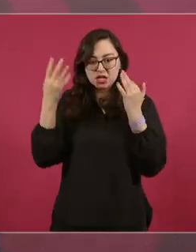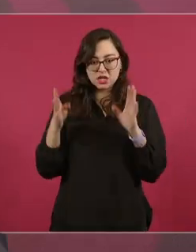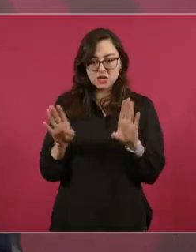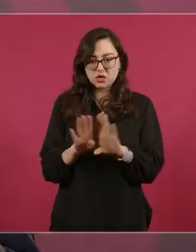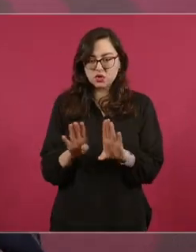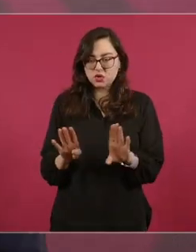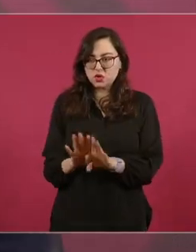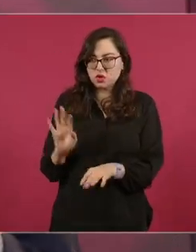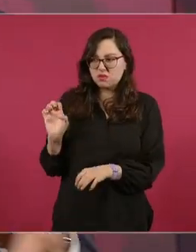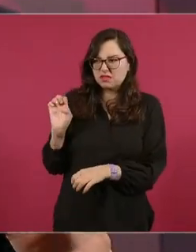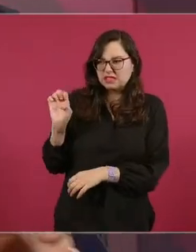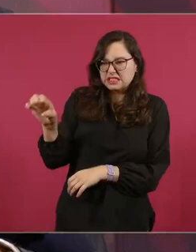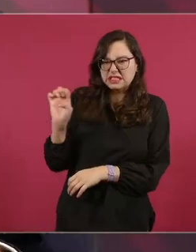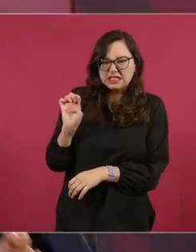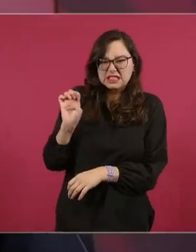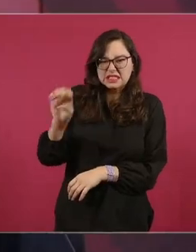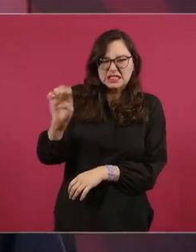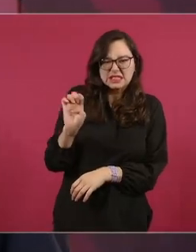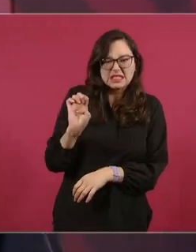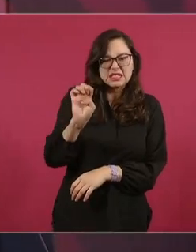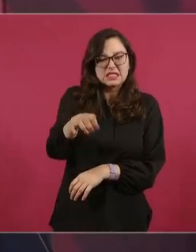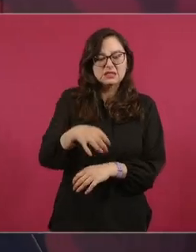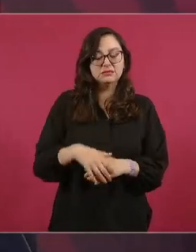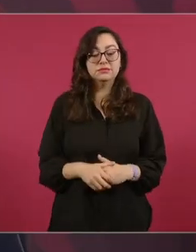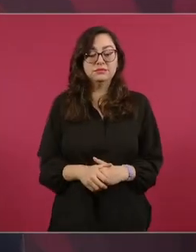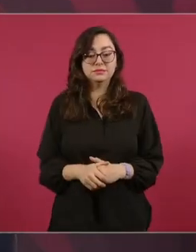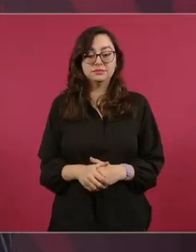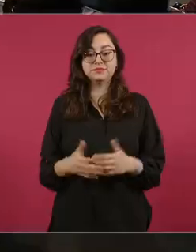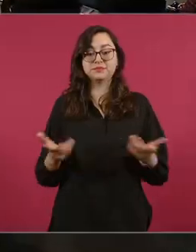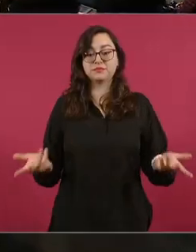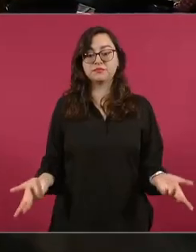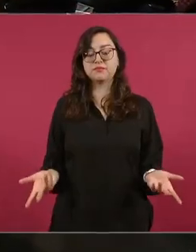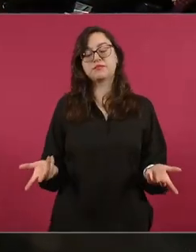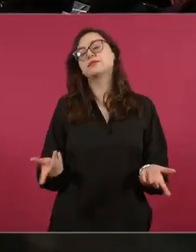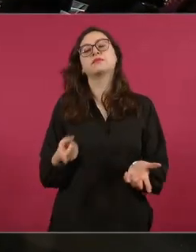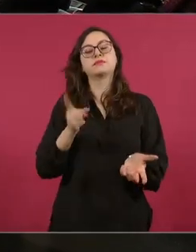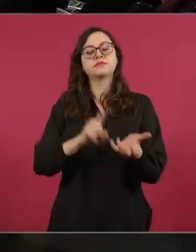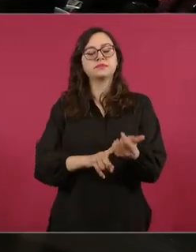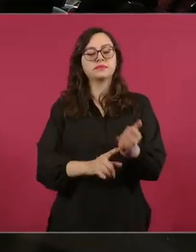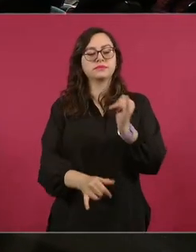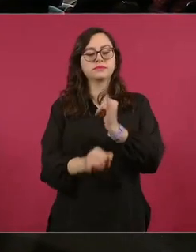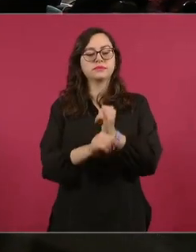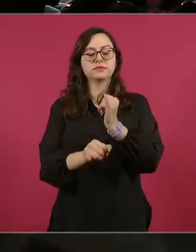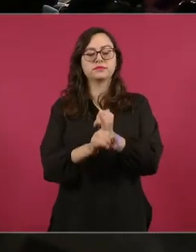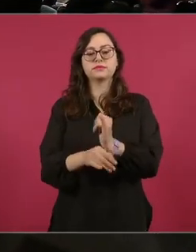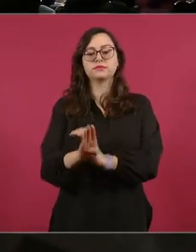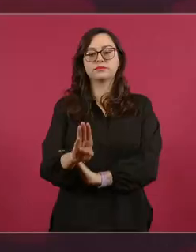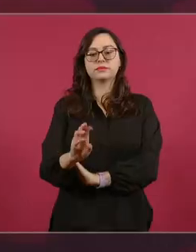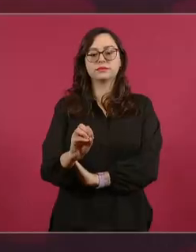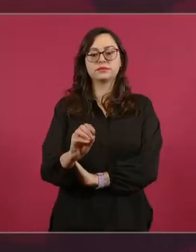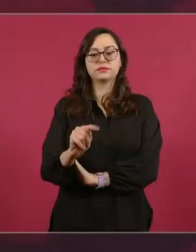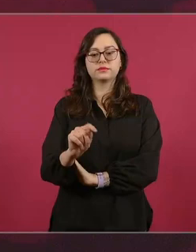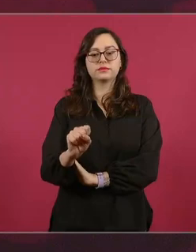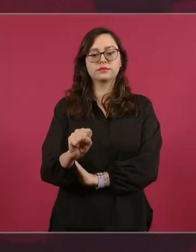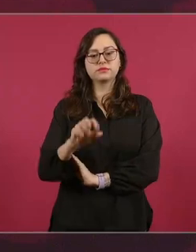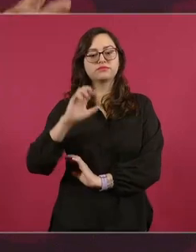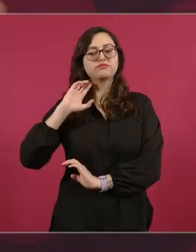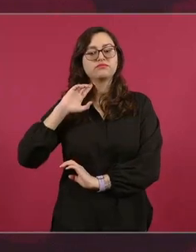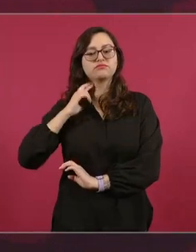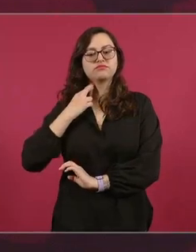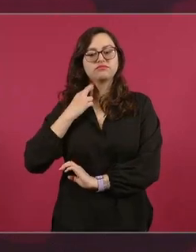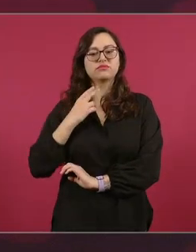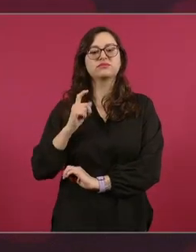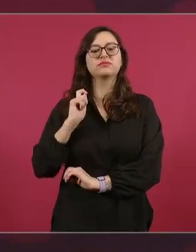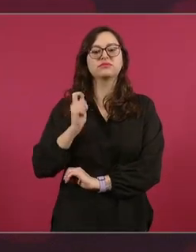porque cuando hablamos de robots en el internet o bots en el internet, pues no